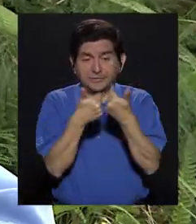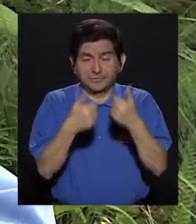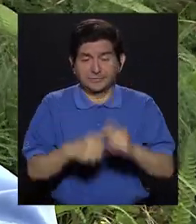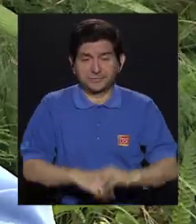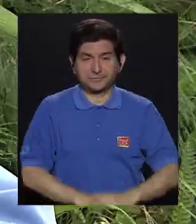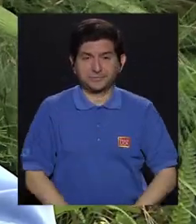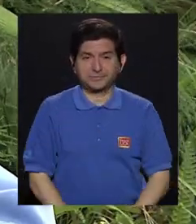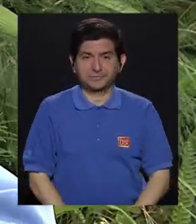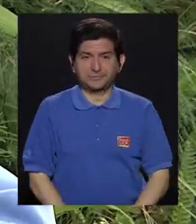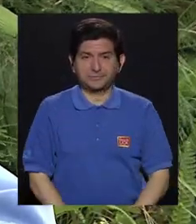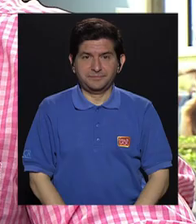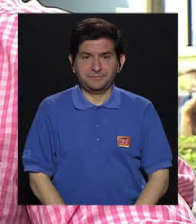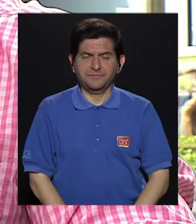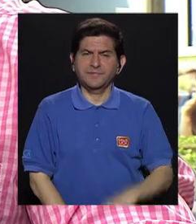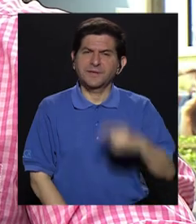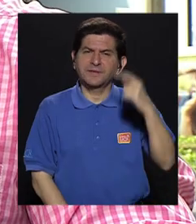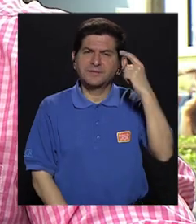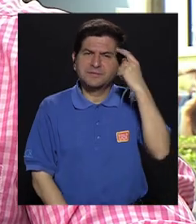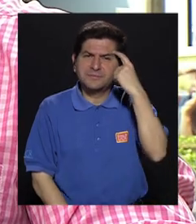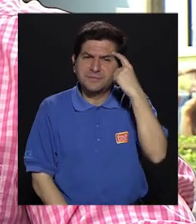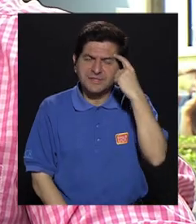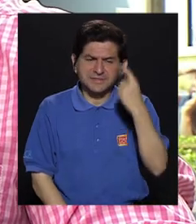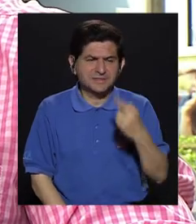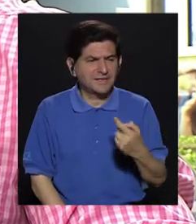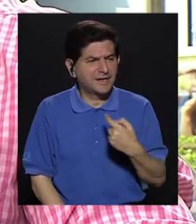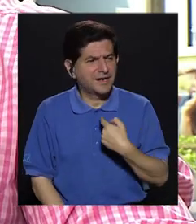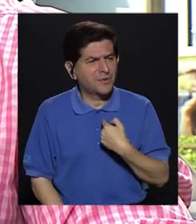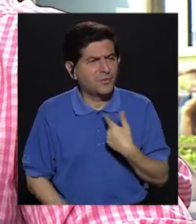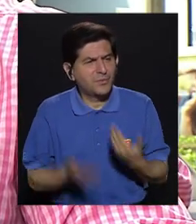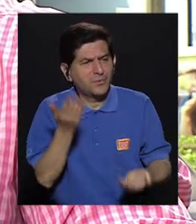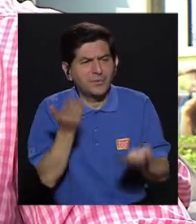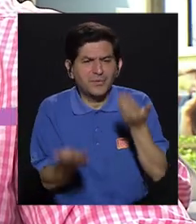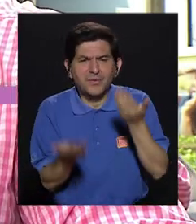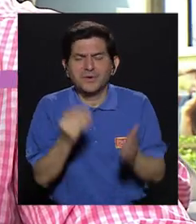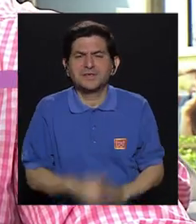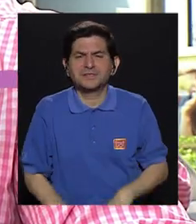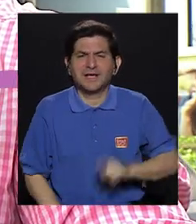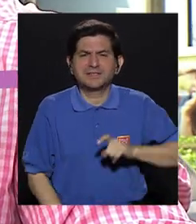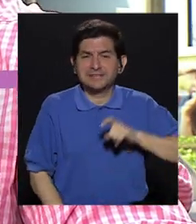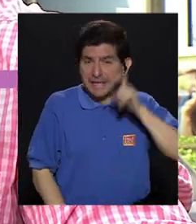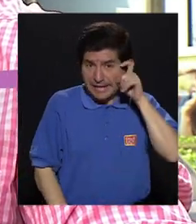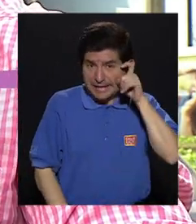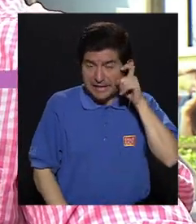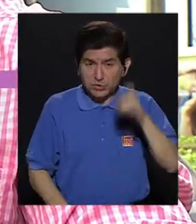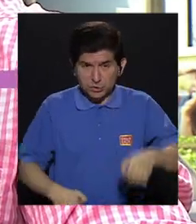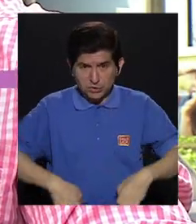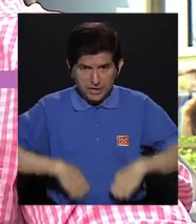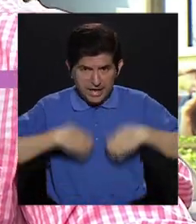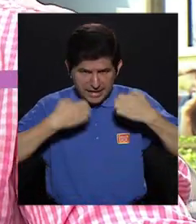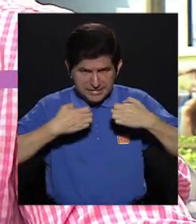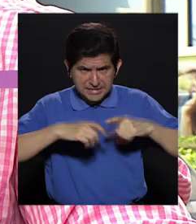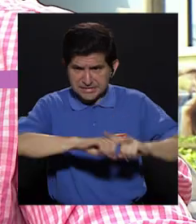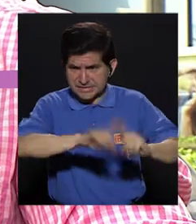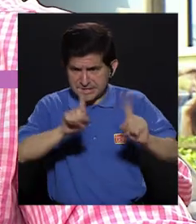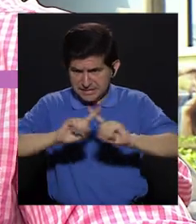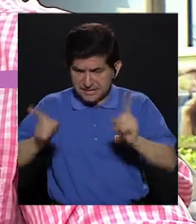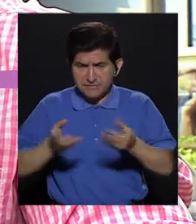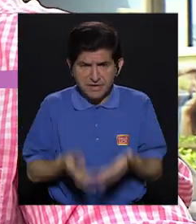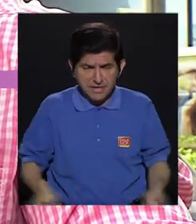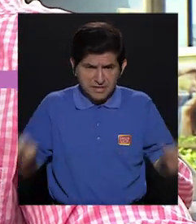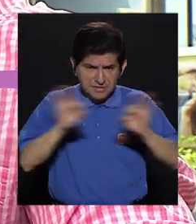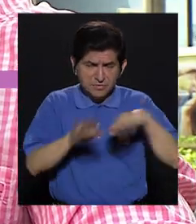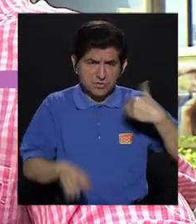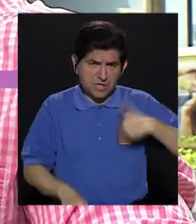grupo etario. Doctor, y a nivel de, si uno quisiera verlo por sexo, ¿existen, me imagino que